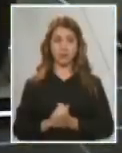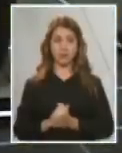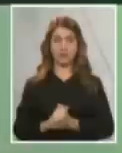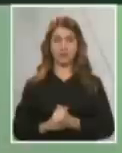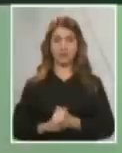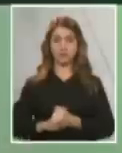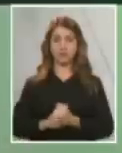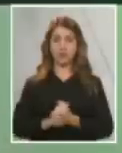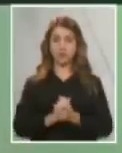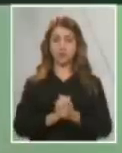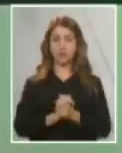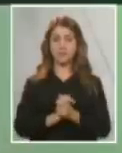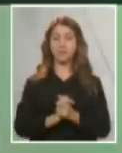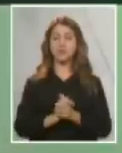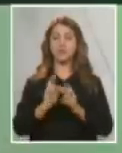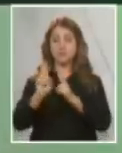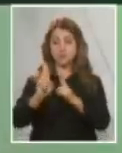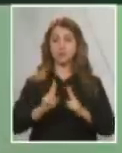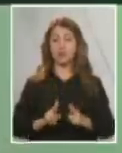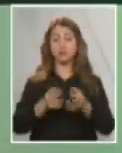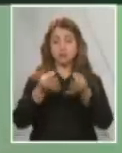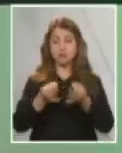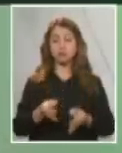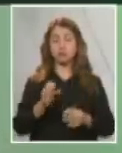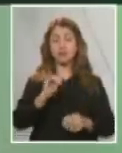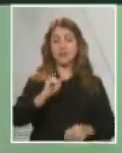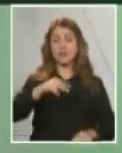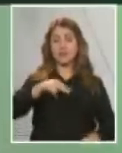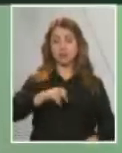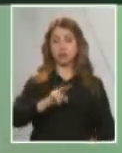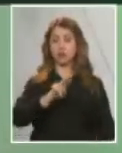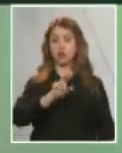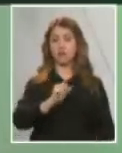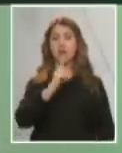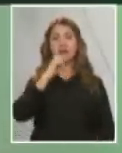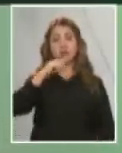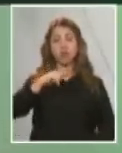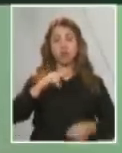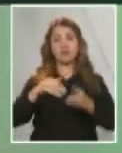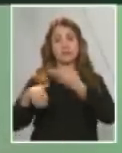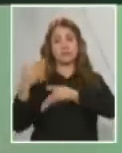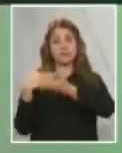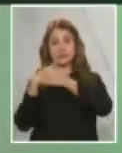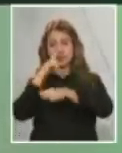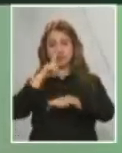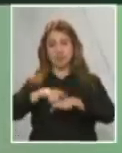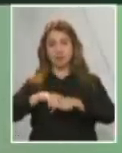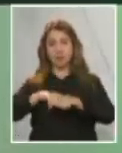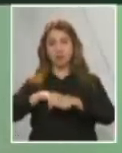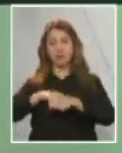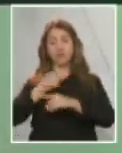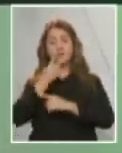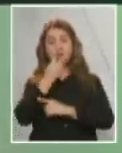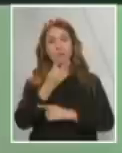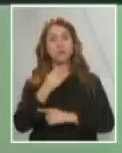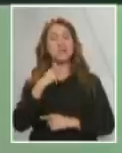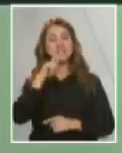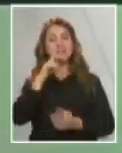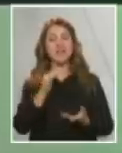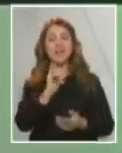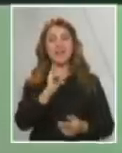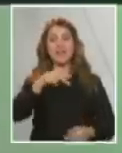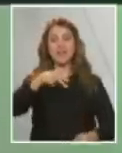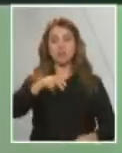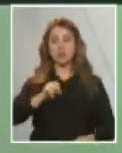Bueno, ya tenemos uno de los resultados concretos entonces de la Innovatón, pero retrocedamos un poquito en el tiempo y veamos qué es la Innovatón.